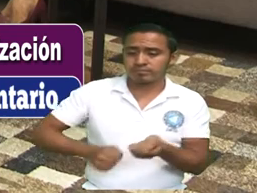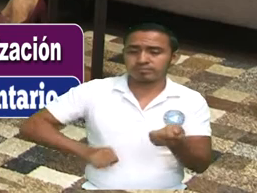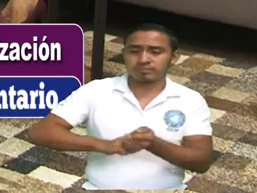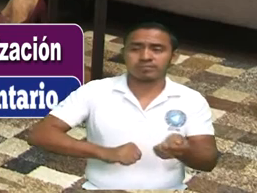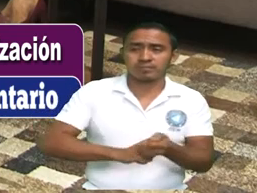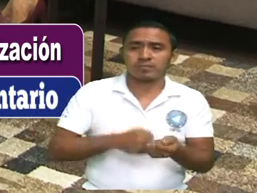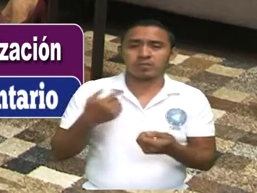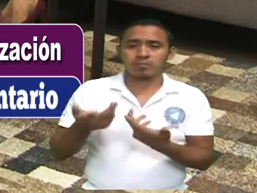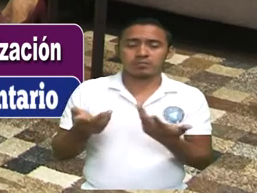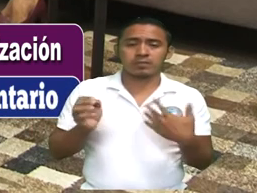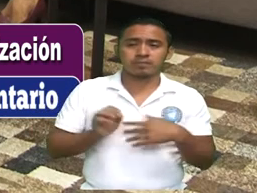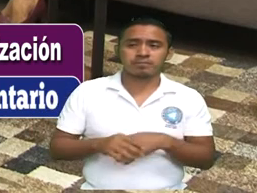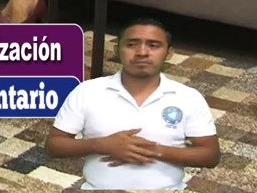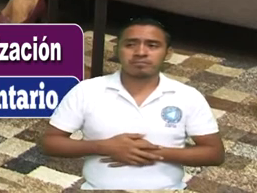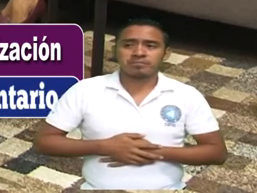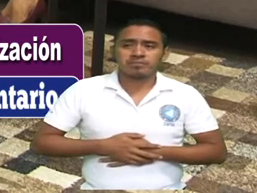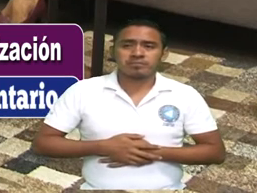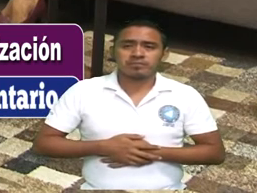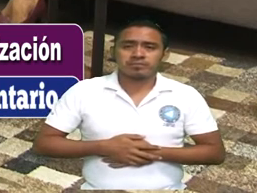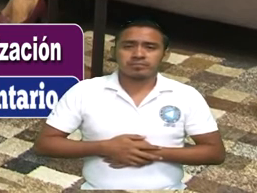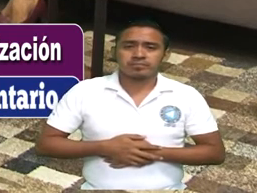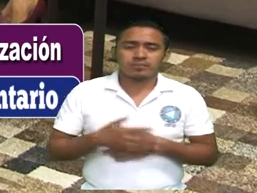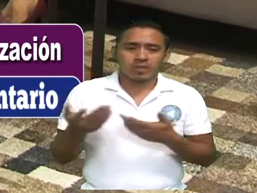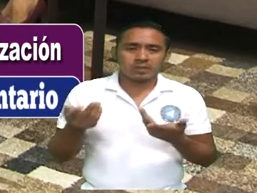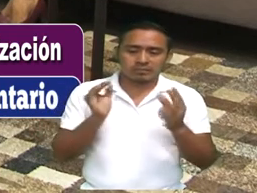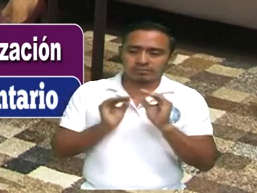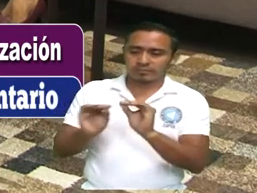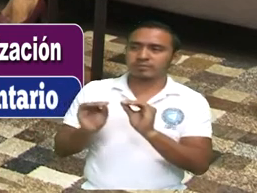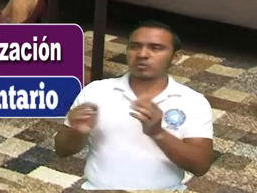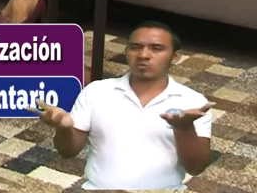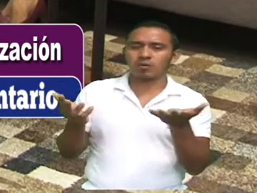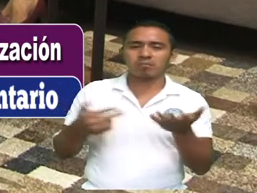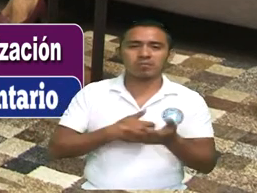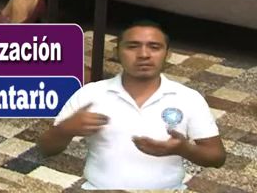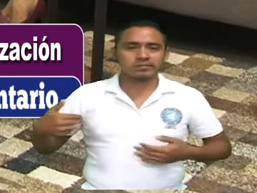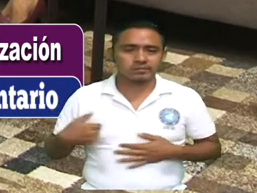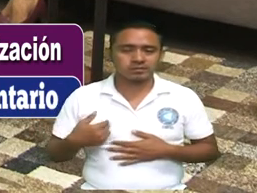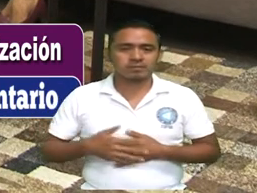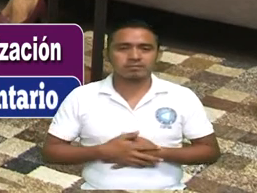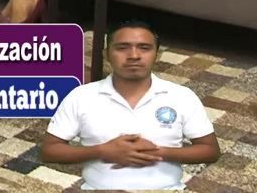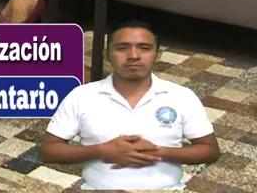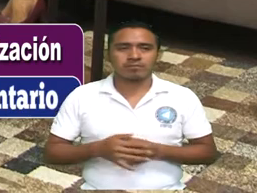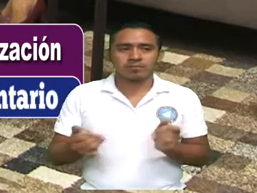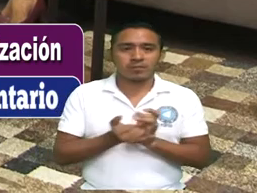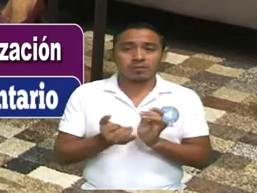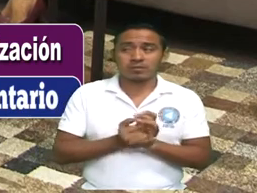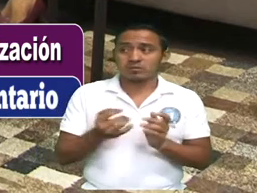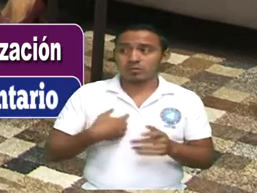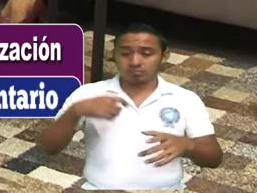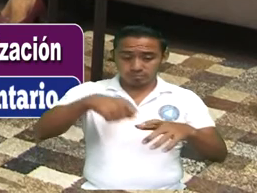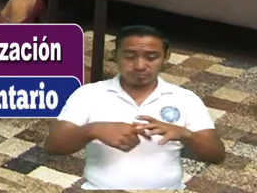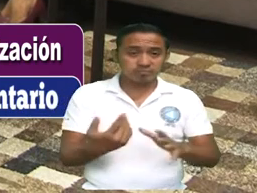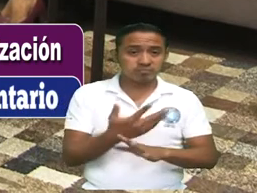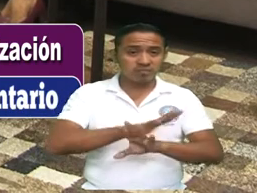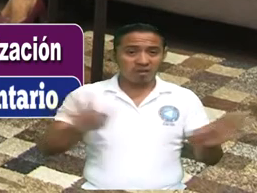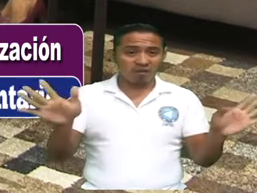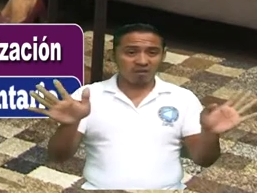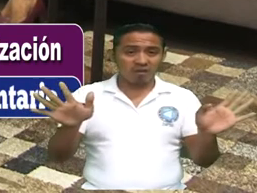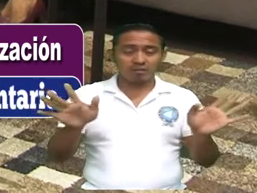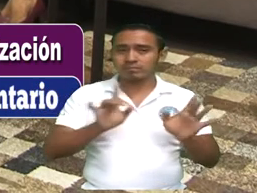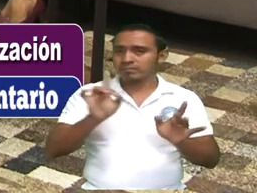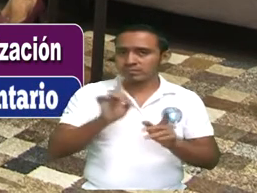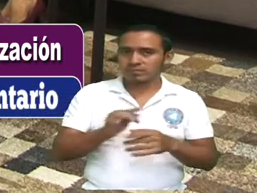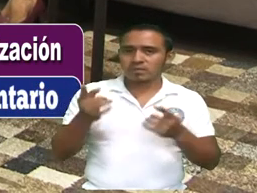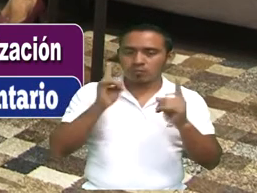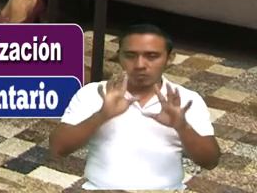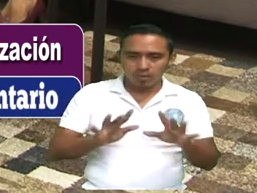pues da por lo menos cómo producir, porque tampoco es solo por plantar la semilla, es